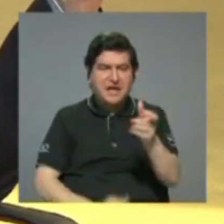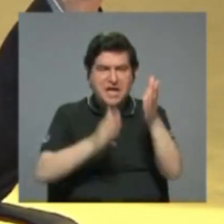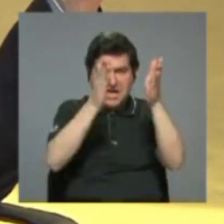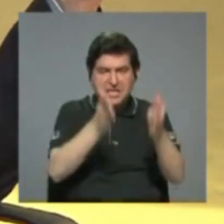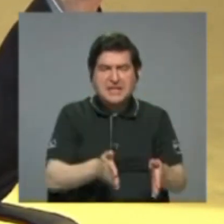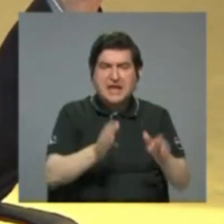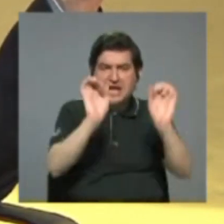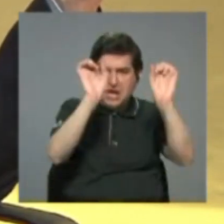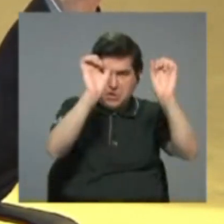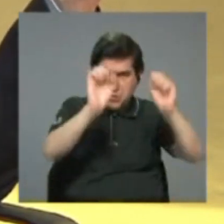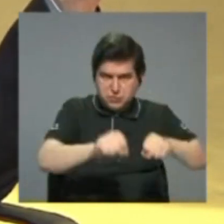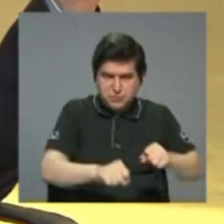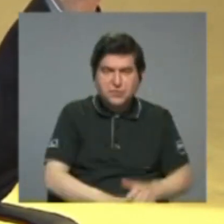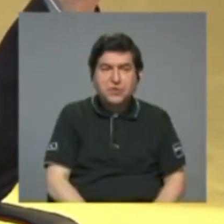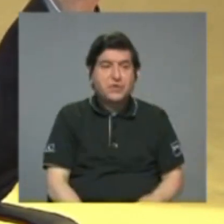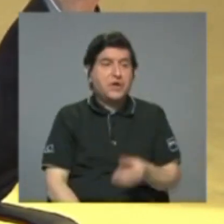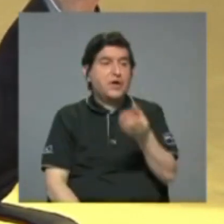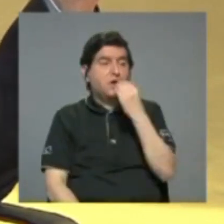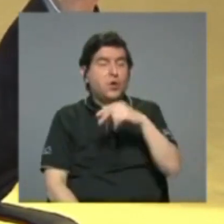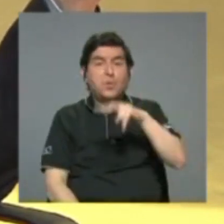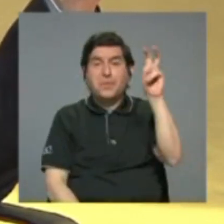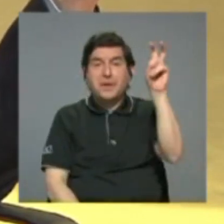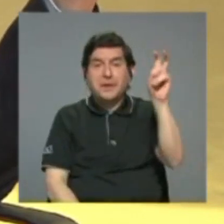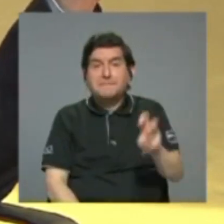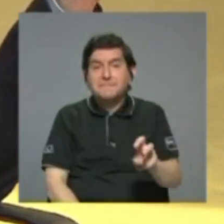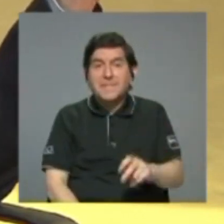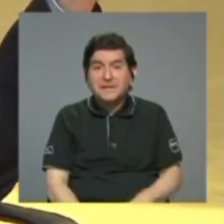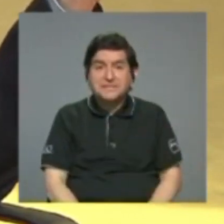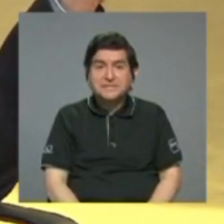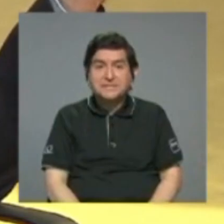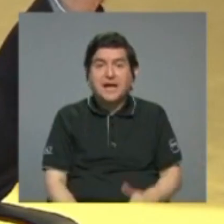puedan comer pizza con